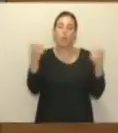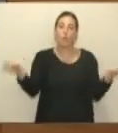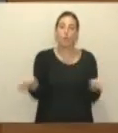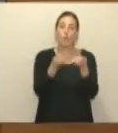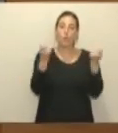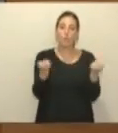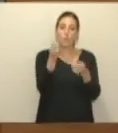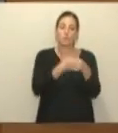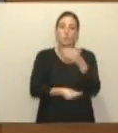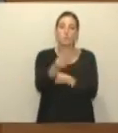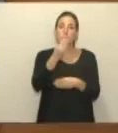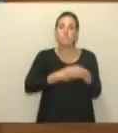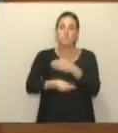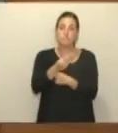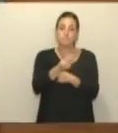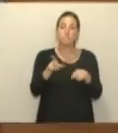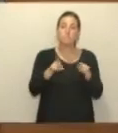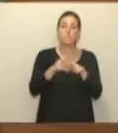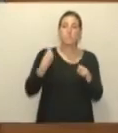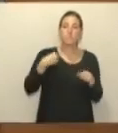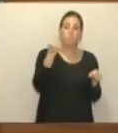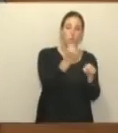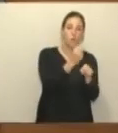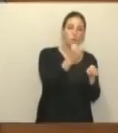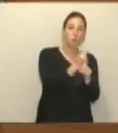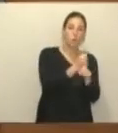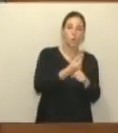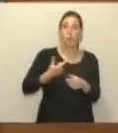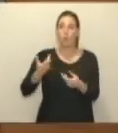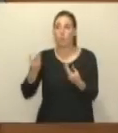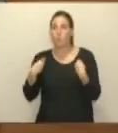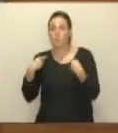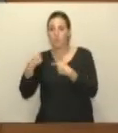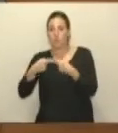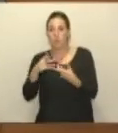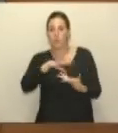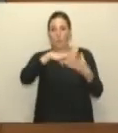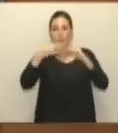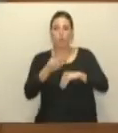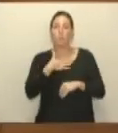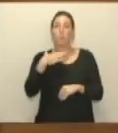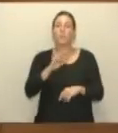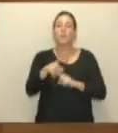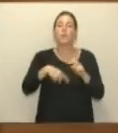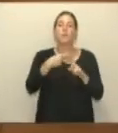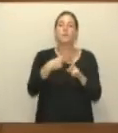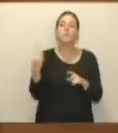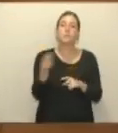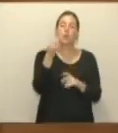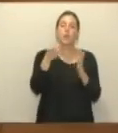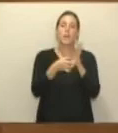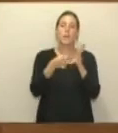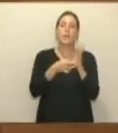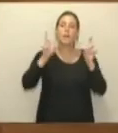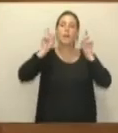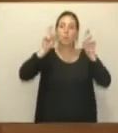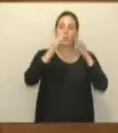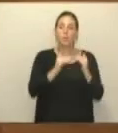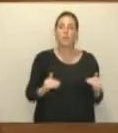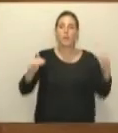de la natalidad, la promoción de la conciliación de la vida familiar y laboral y, especialmente, la mejora de la calidad educativa y de la